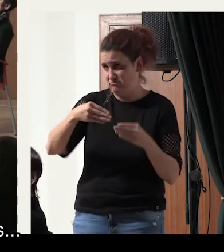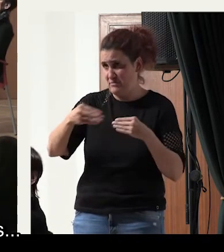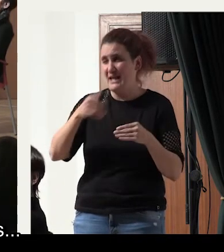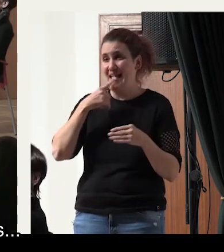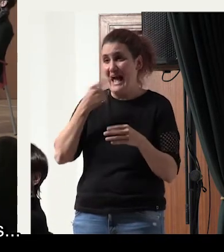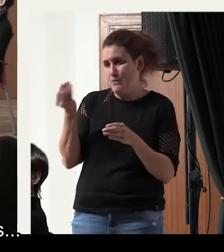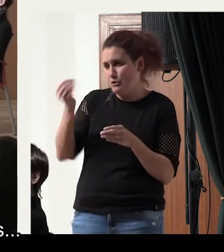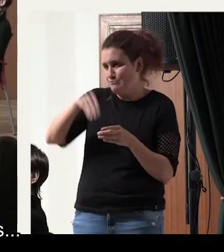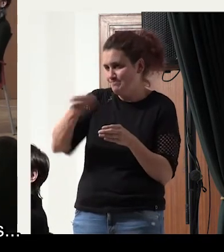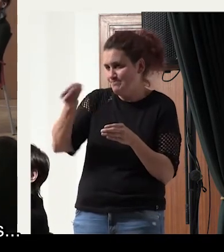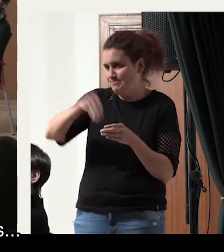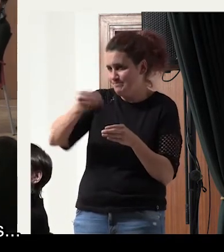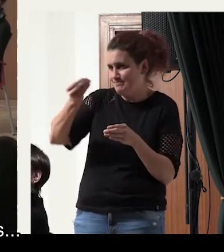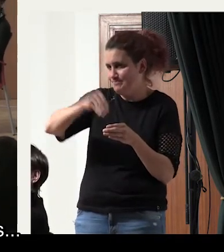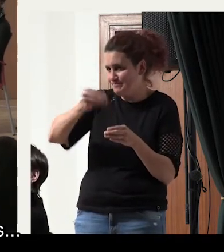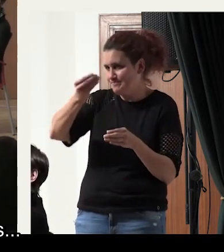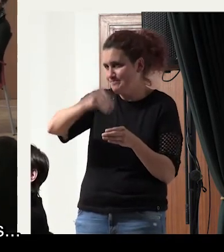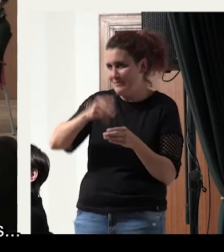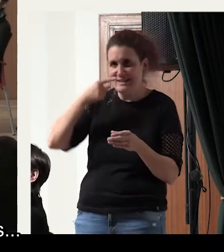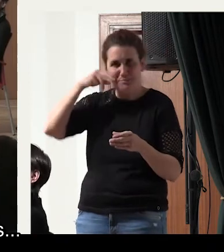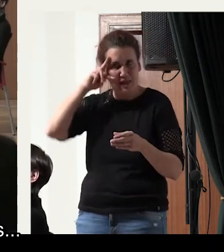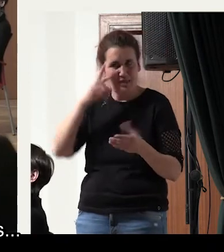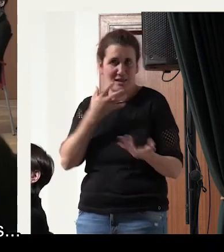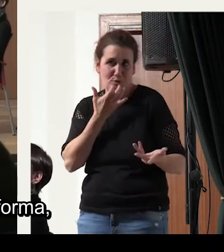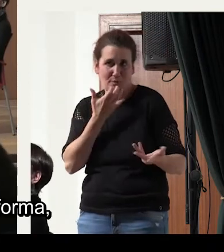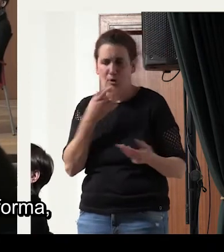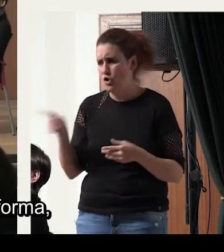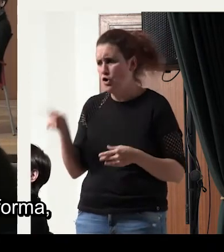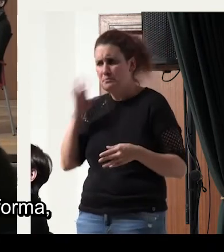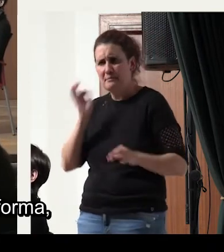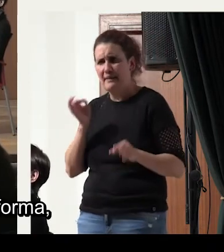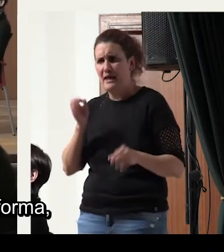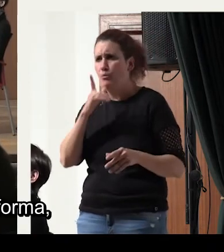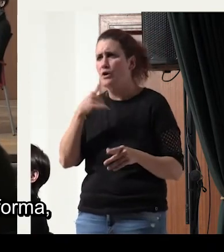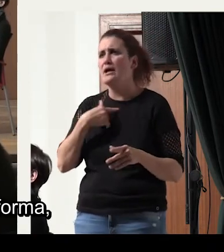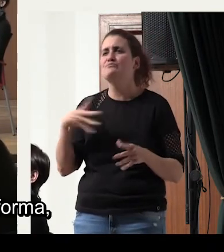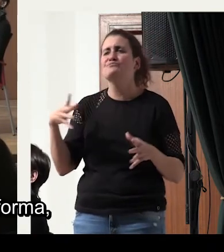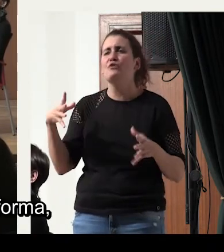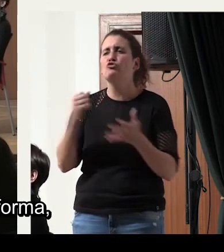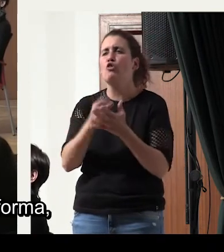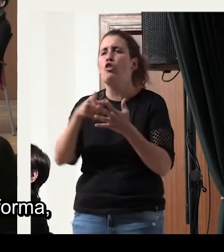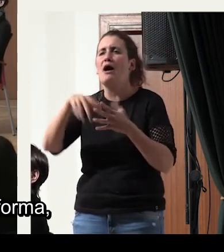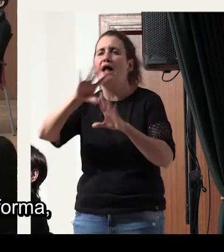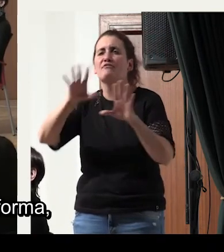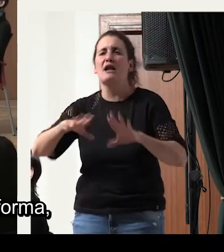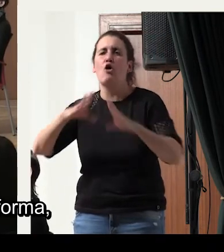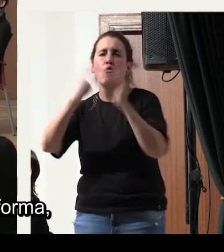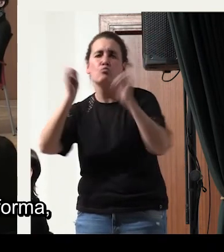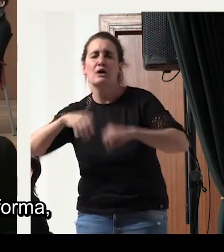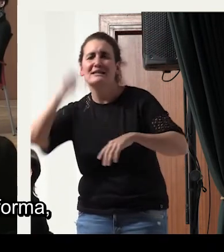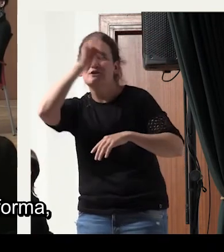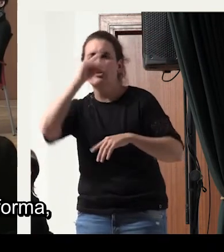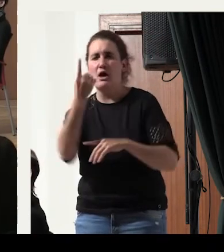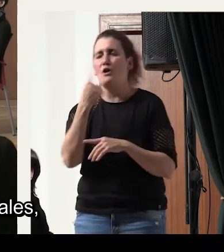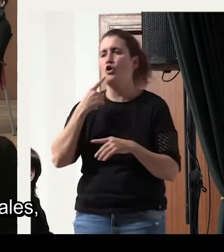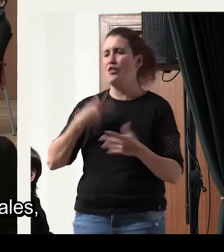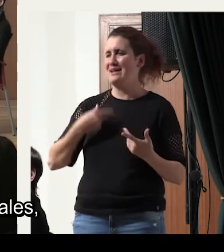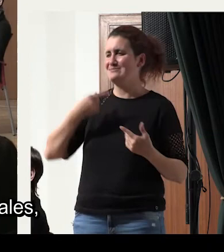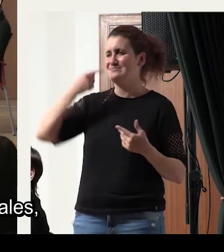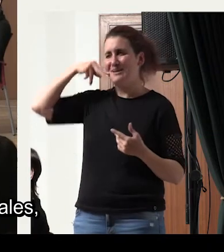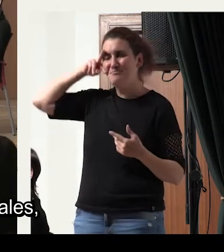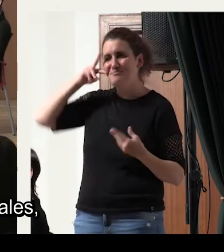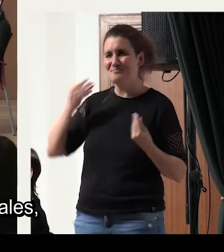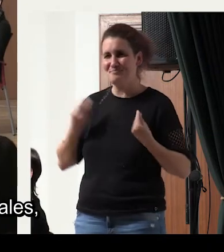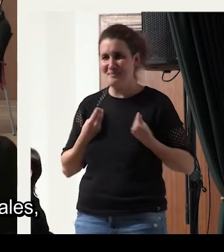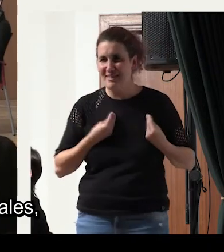Y poder meter ahí, bueno, pues un poco las experiencias. Pero, no, en serio, porque es que todo se conforma no solo de una teoría, se conforma